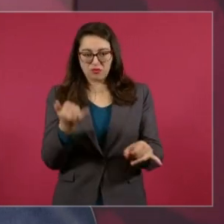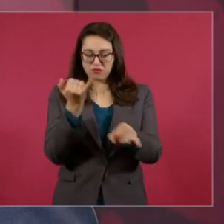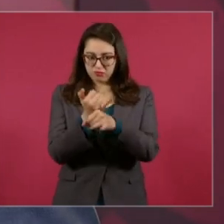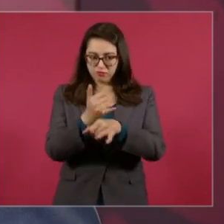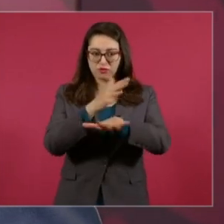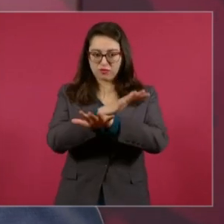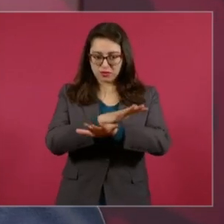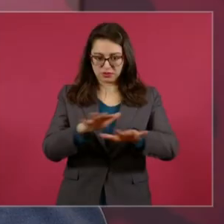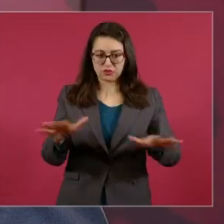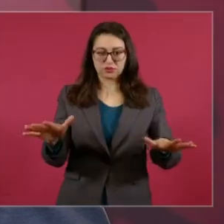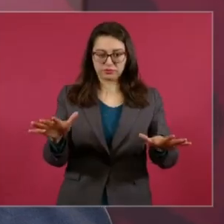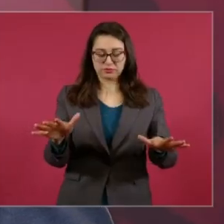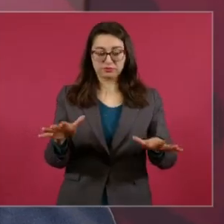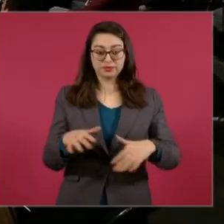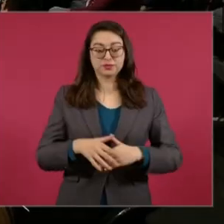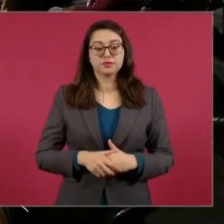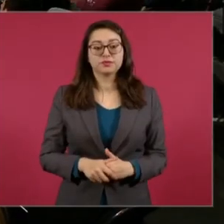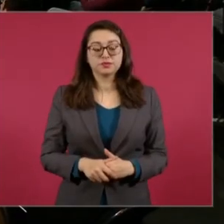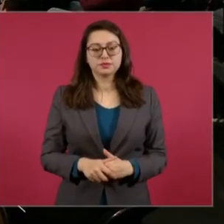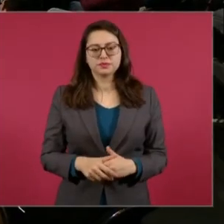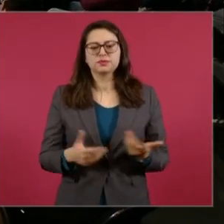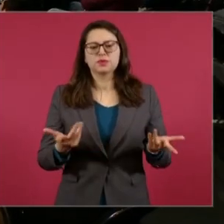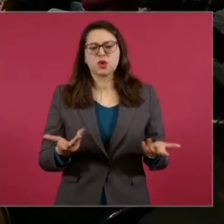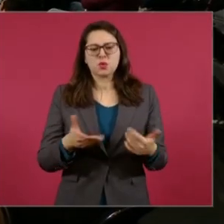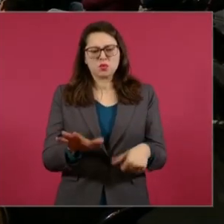ampliamente para que